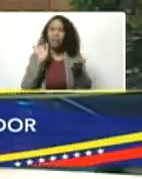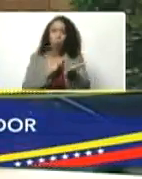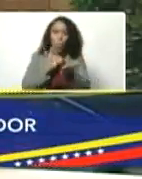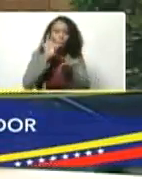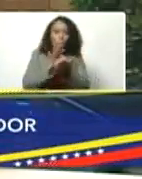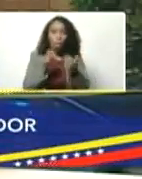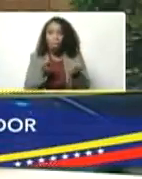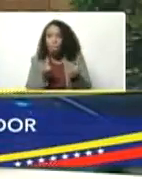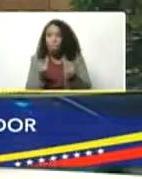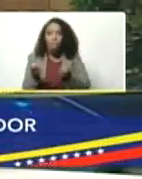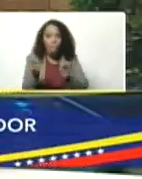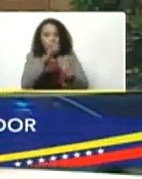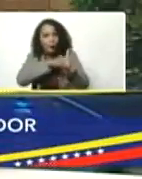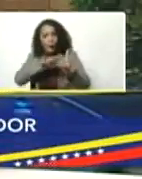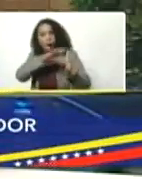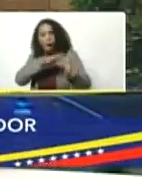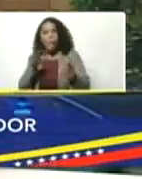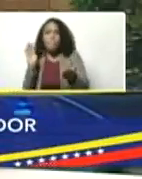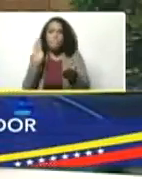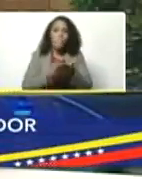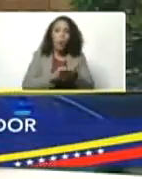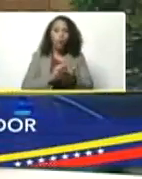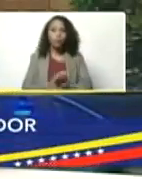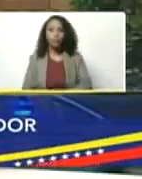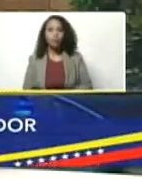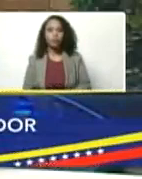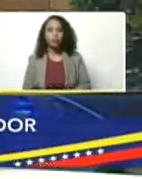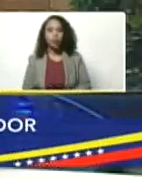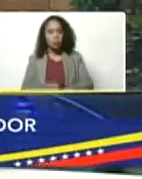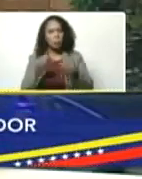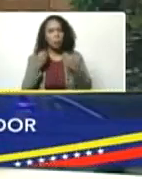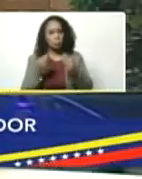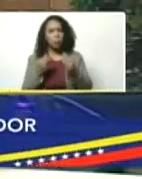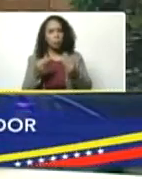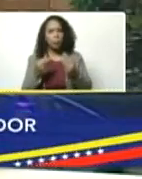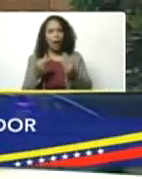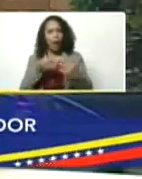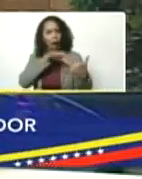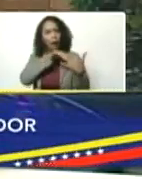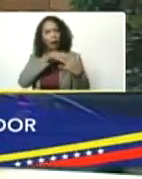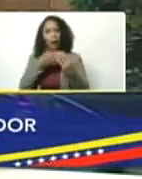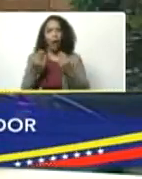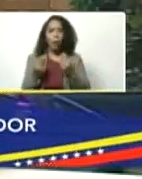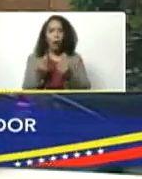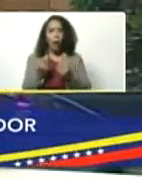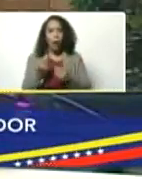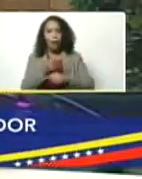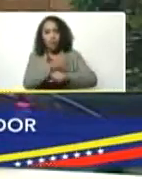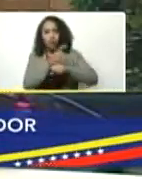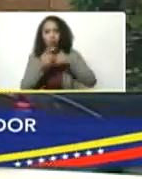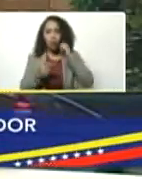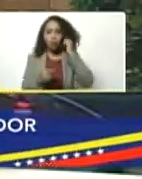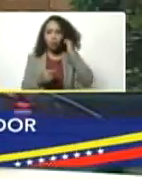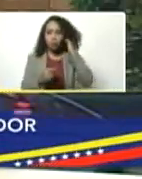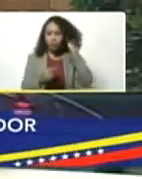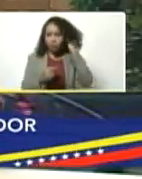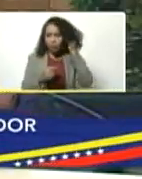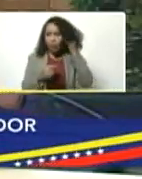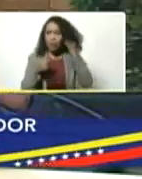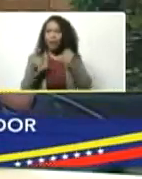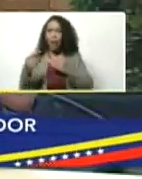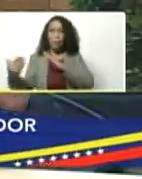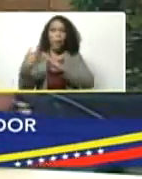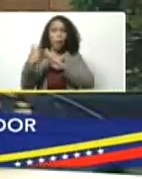estrategias, componendas para la guerra económica, tirotear por acá, tirotear por allá,